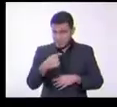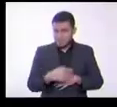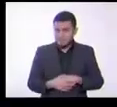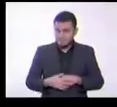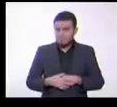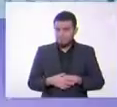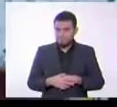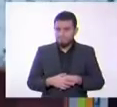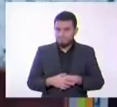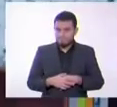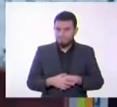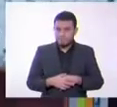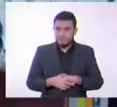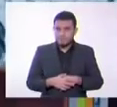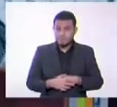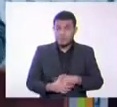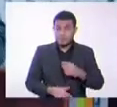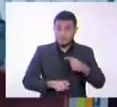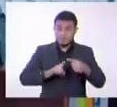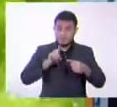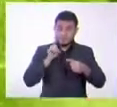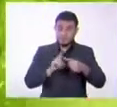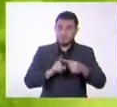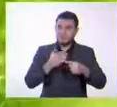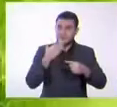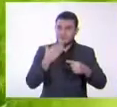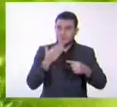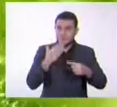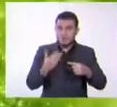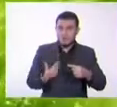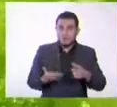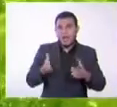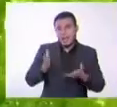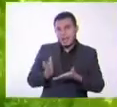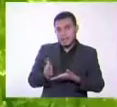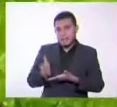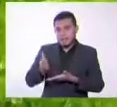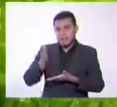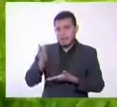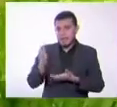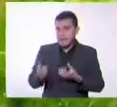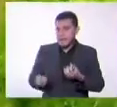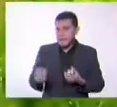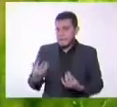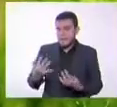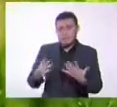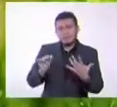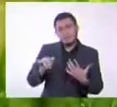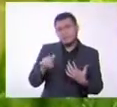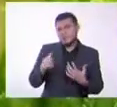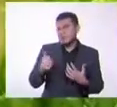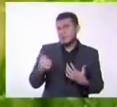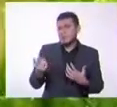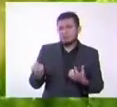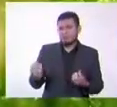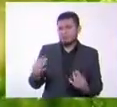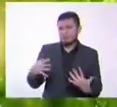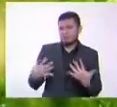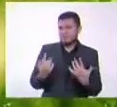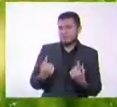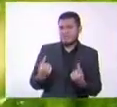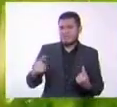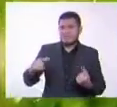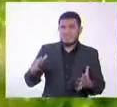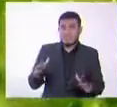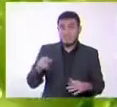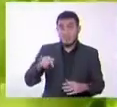esto. En primer lugar, todos los animales, plantas y otros seres vivos están ocupando